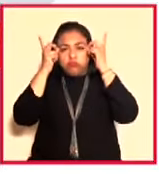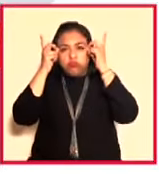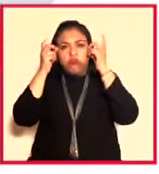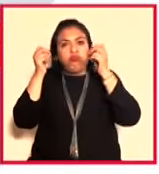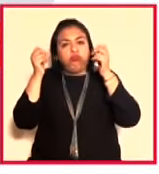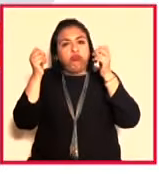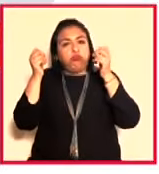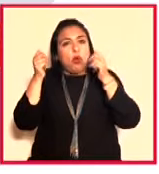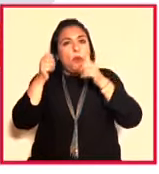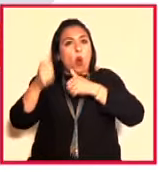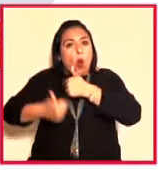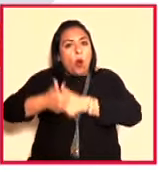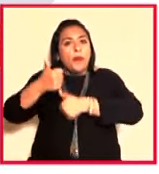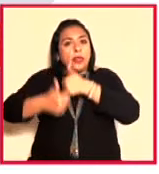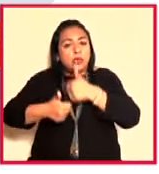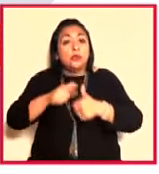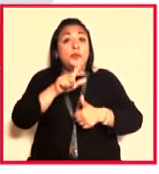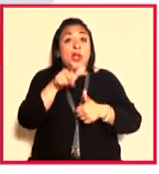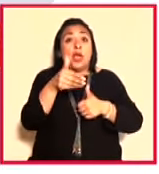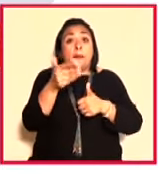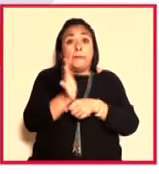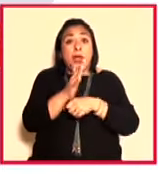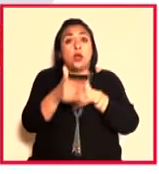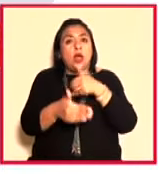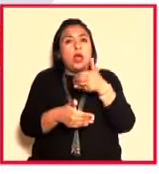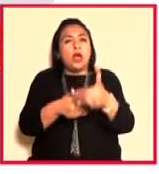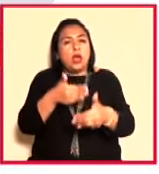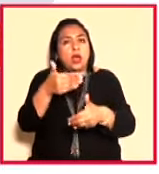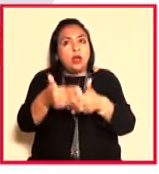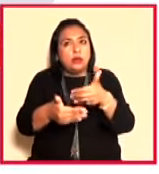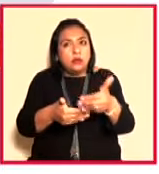la película avanza, pues va tomando,